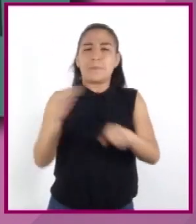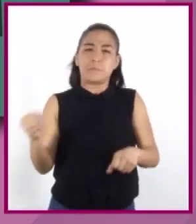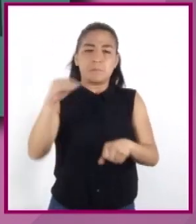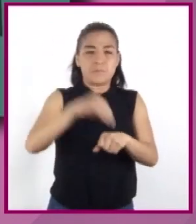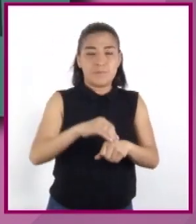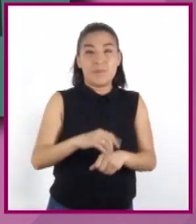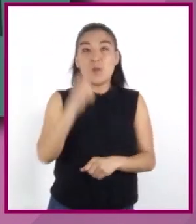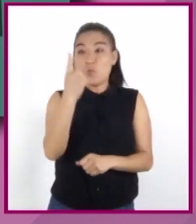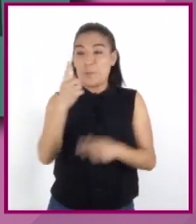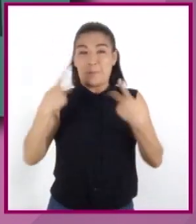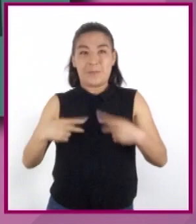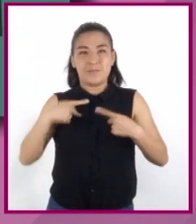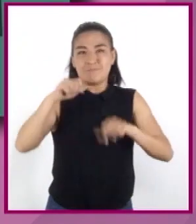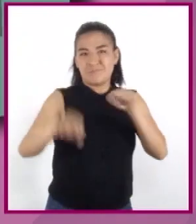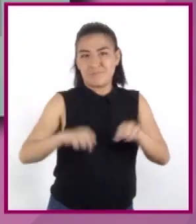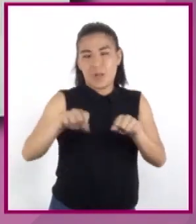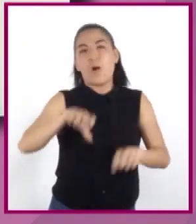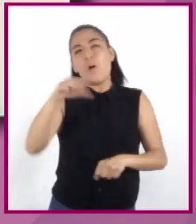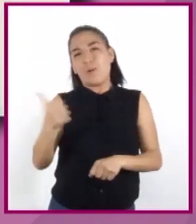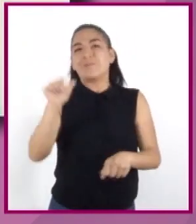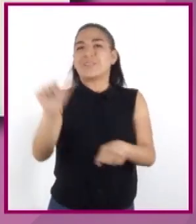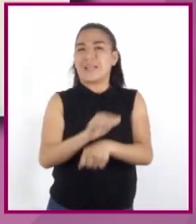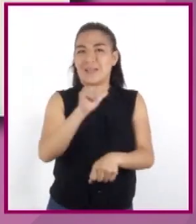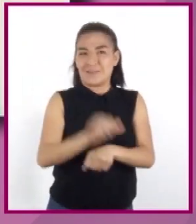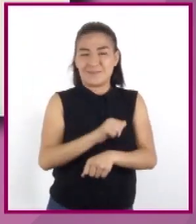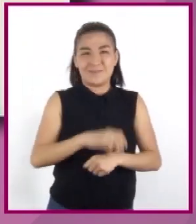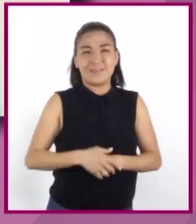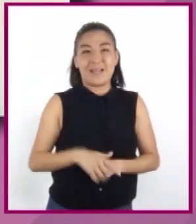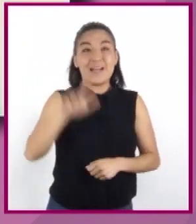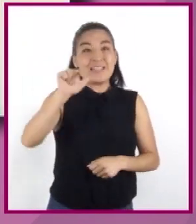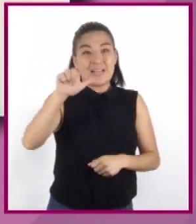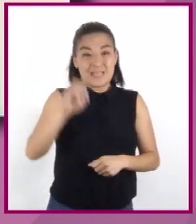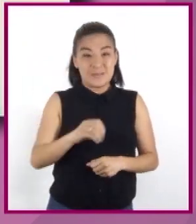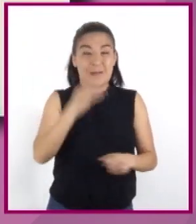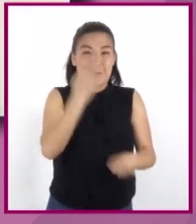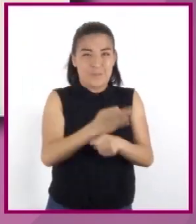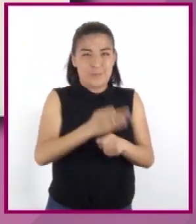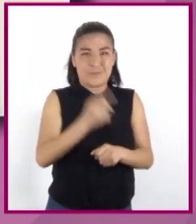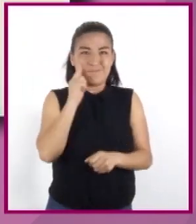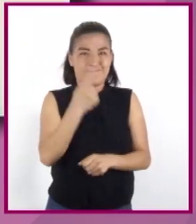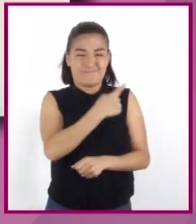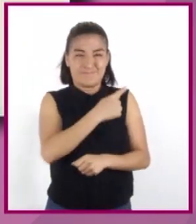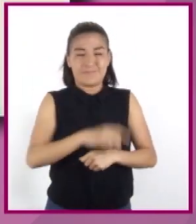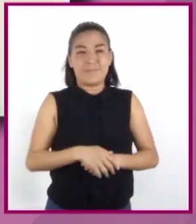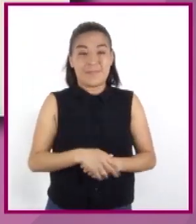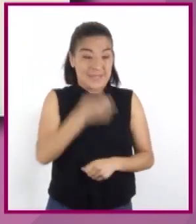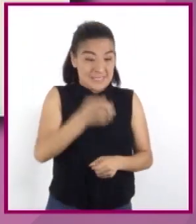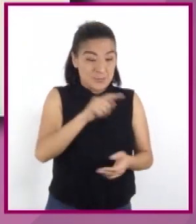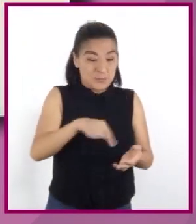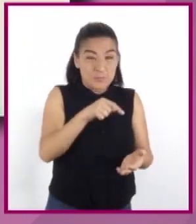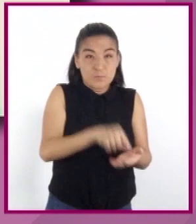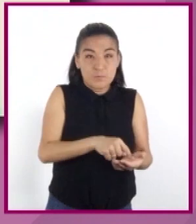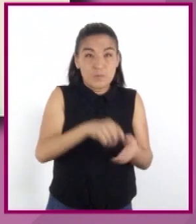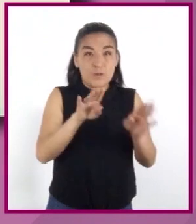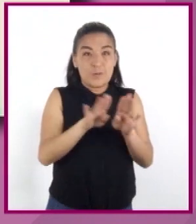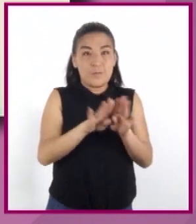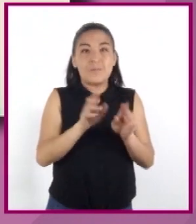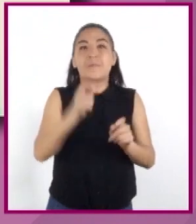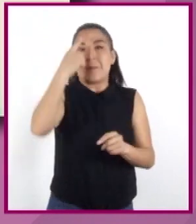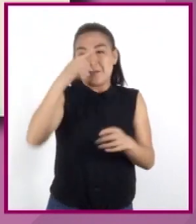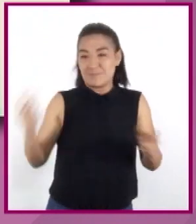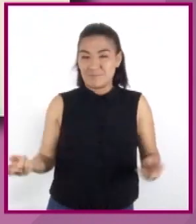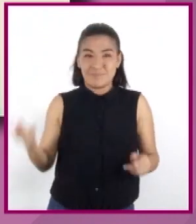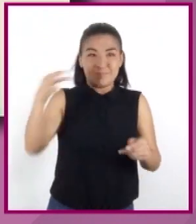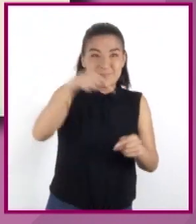en bicicleta y otro en automóvil. Lalo se encuentra aquí. Como será el punto de referencia y el punto de partida,